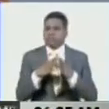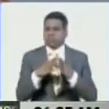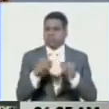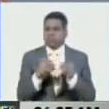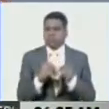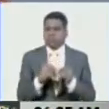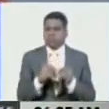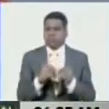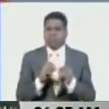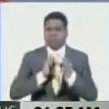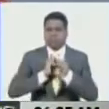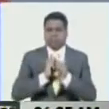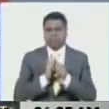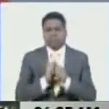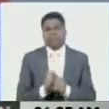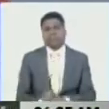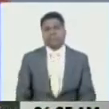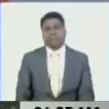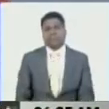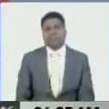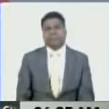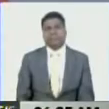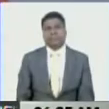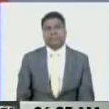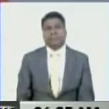una explotación